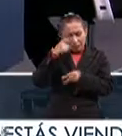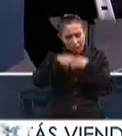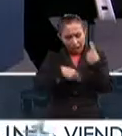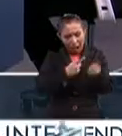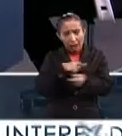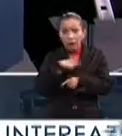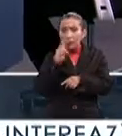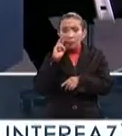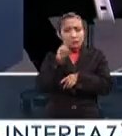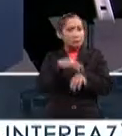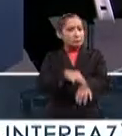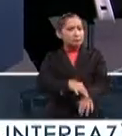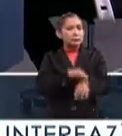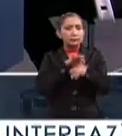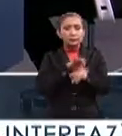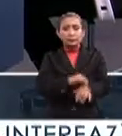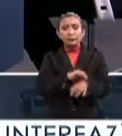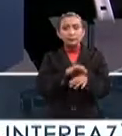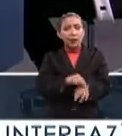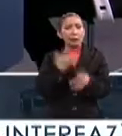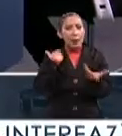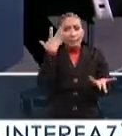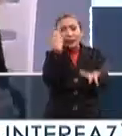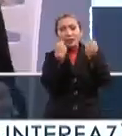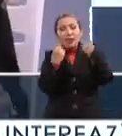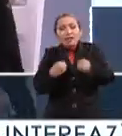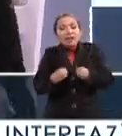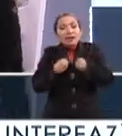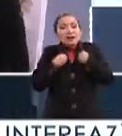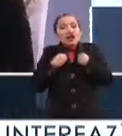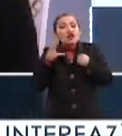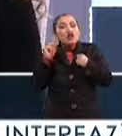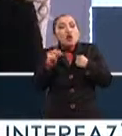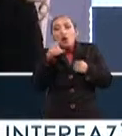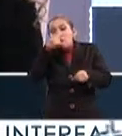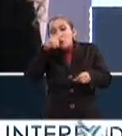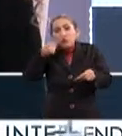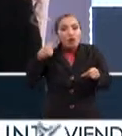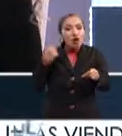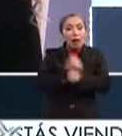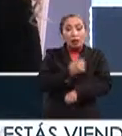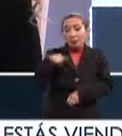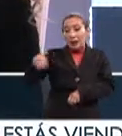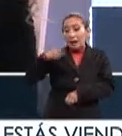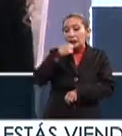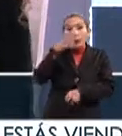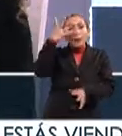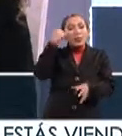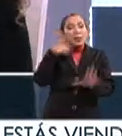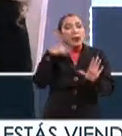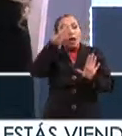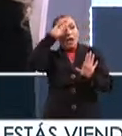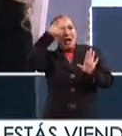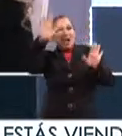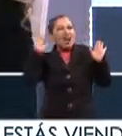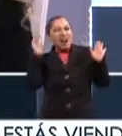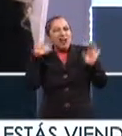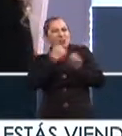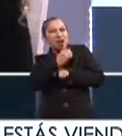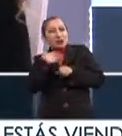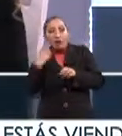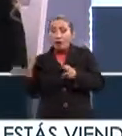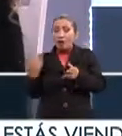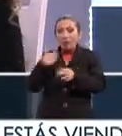Y vamos a vivir pues vamos a aprender a vivir con no violencia, a que nuestros hijos aprendan a no vivir violencia, a evitar la violencia